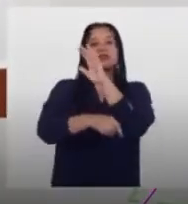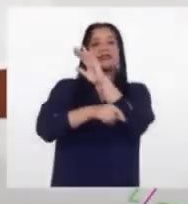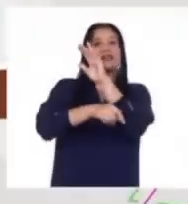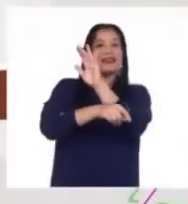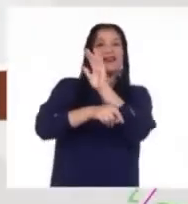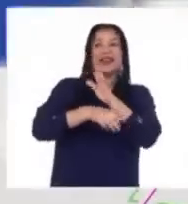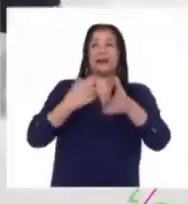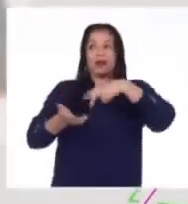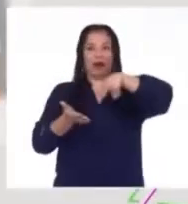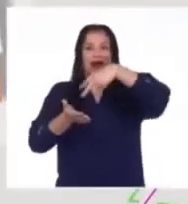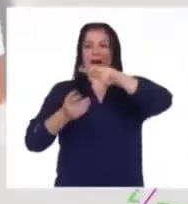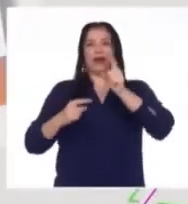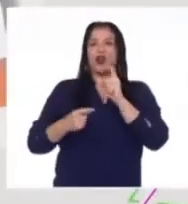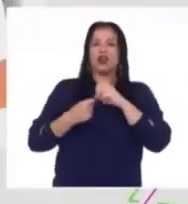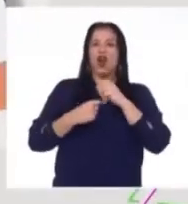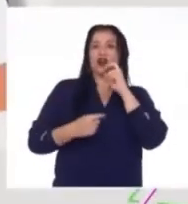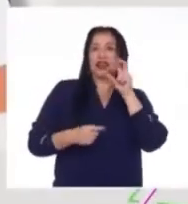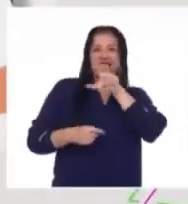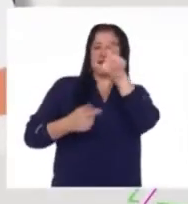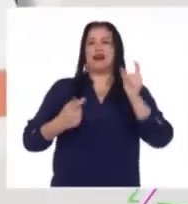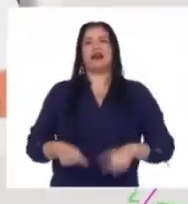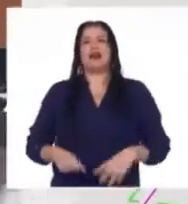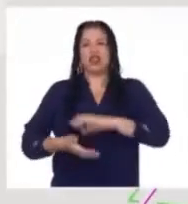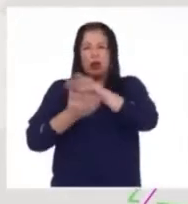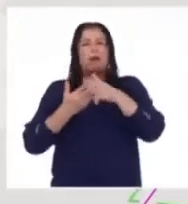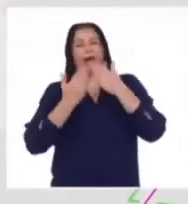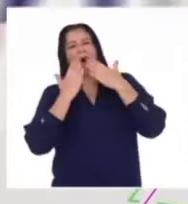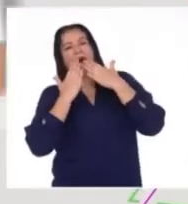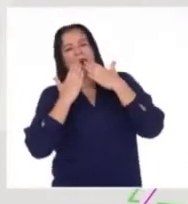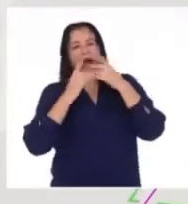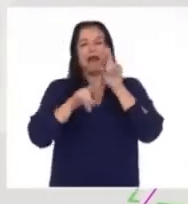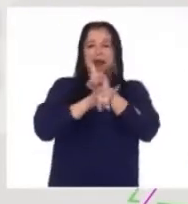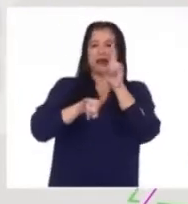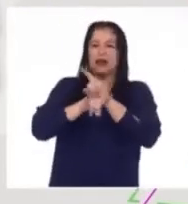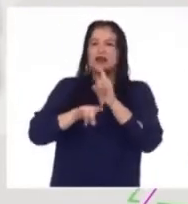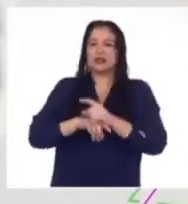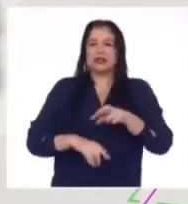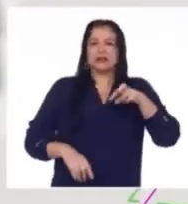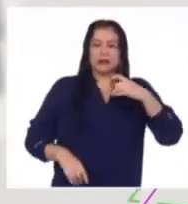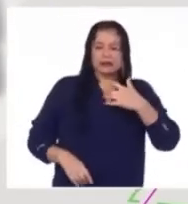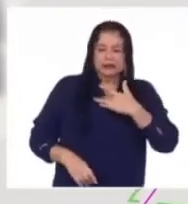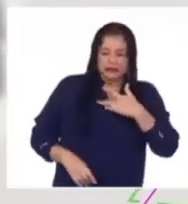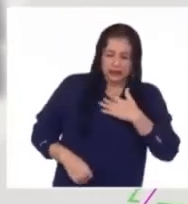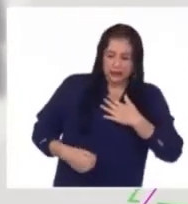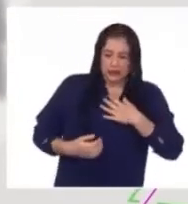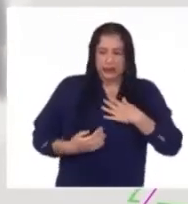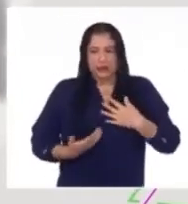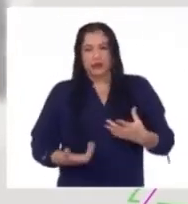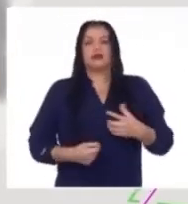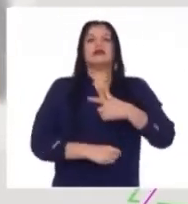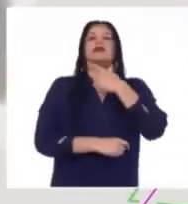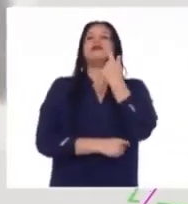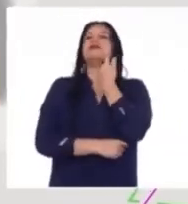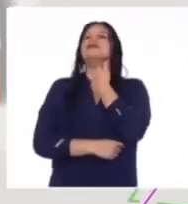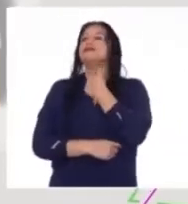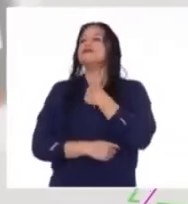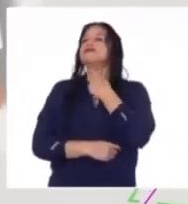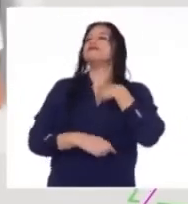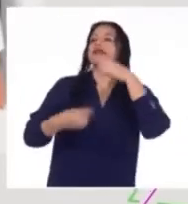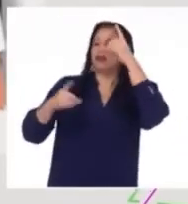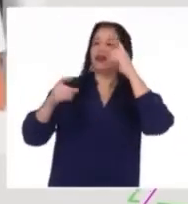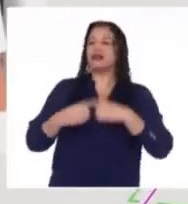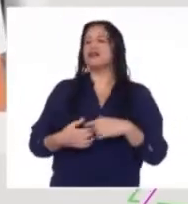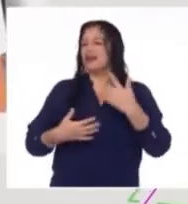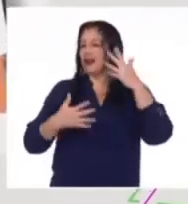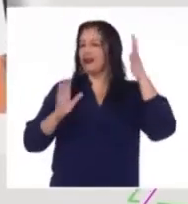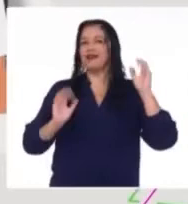anacondas. Y todos se rieron. Pablo se sintió presionado. Y a pesar de no estar de acuerdo, le dijo a sus amigos: ya